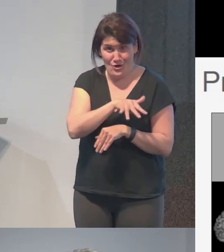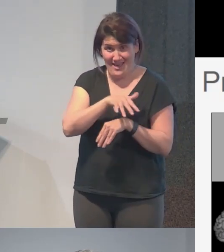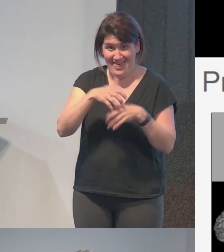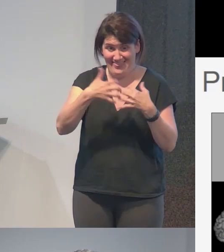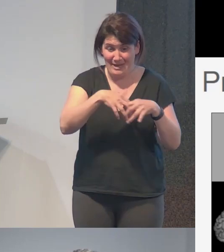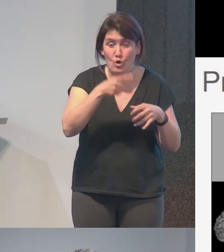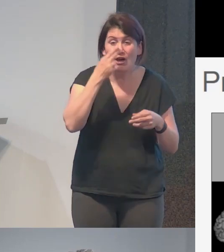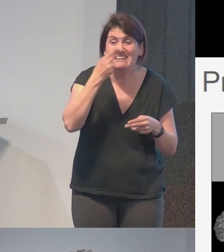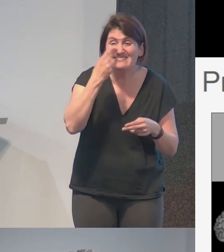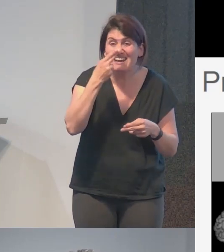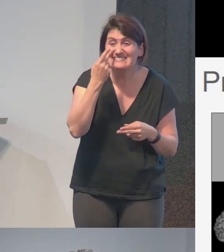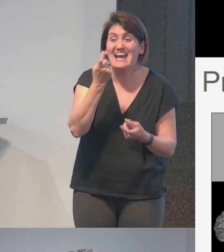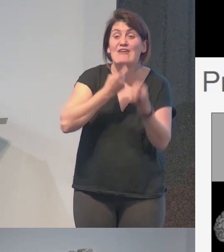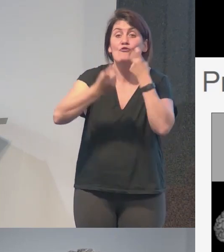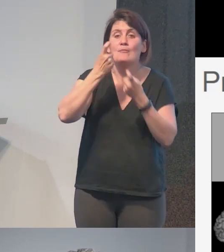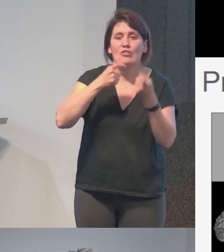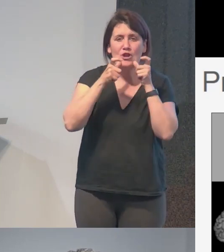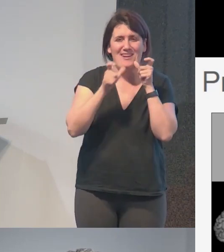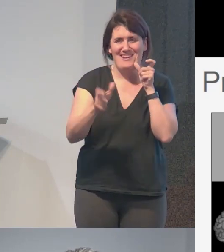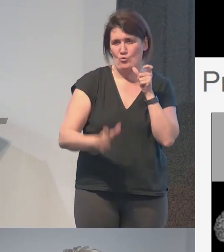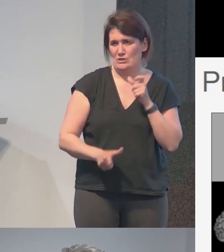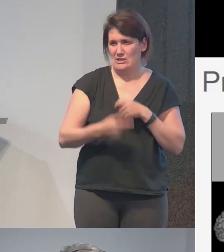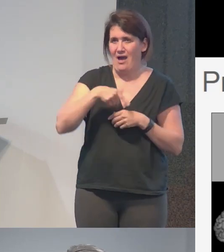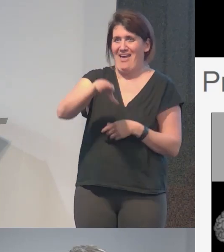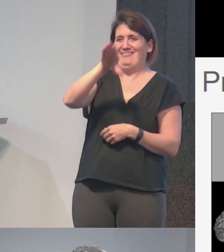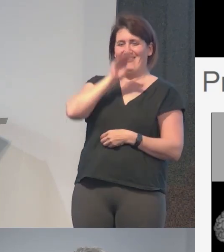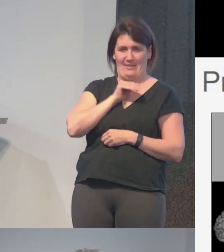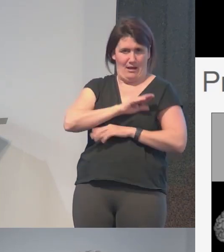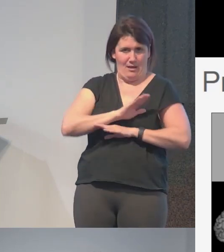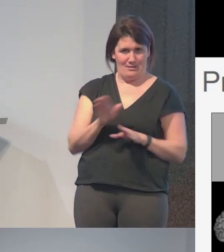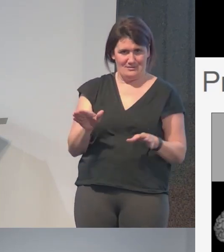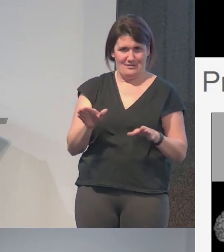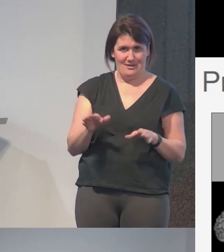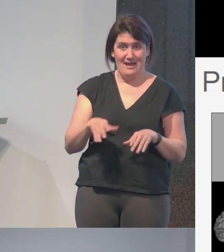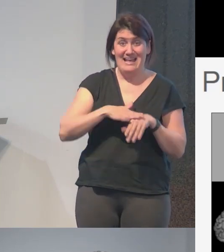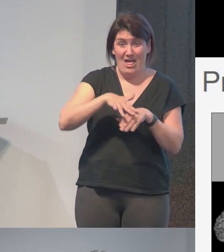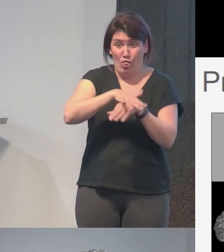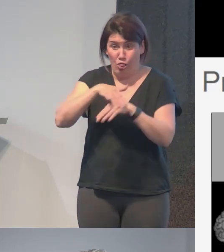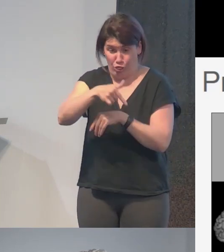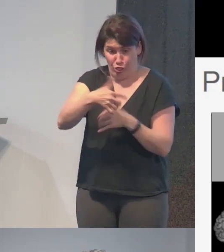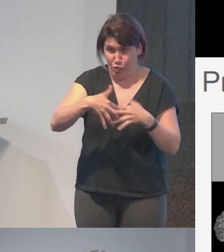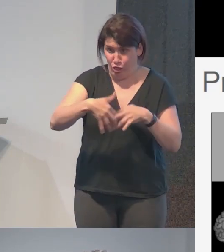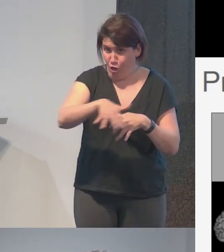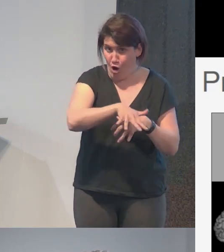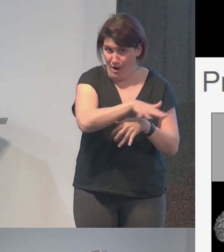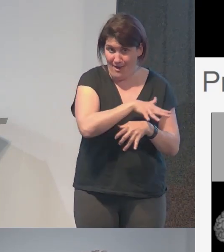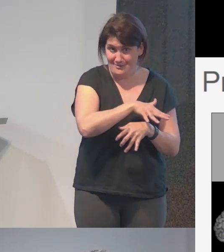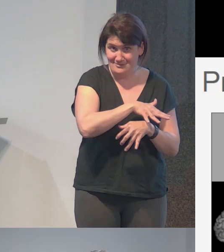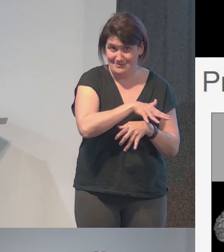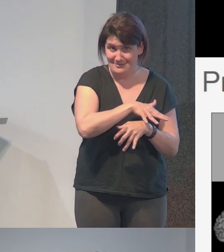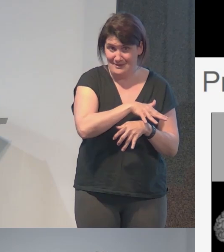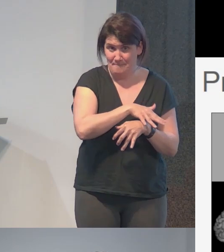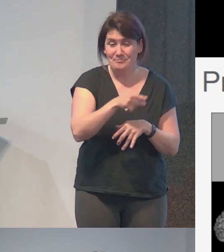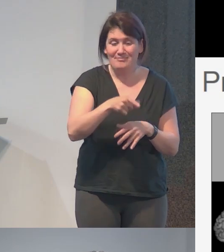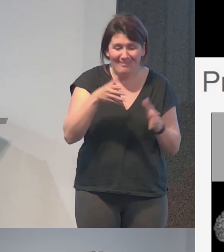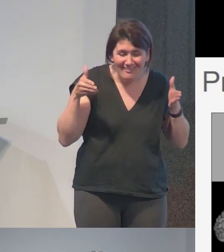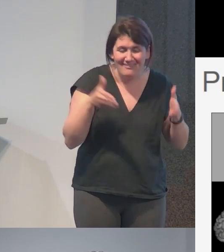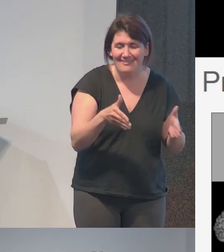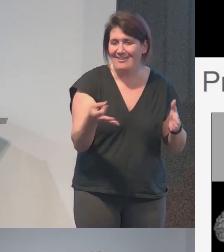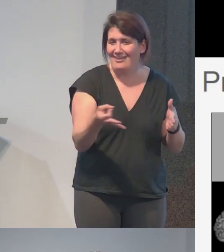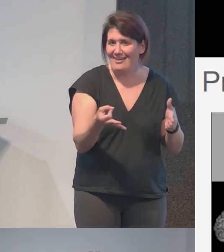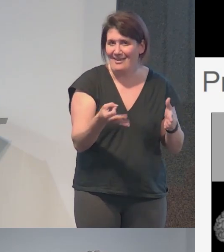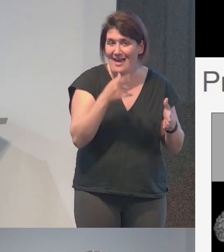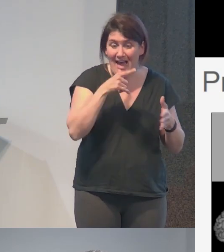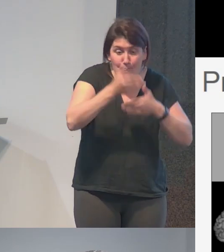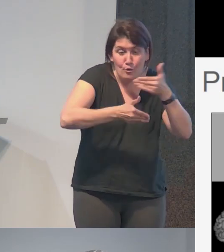interesa información lingüística. Y estas zonas del cerebro se dedican